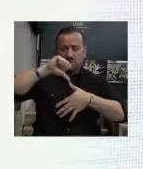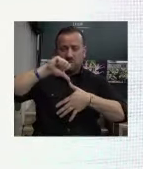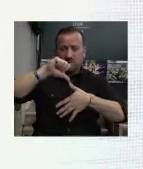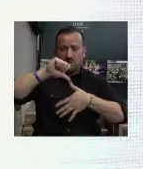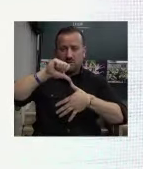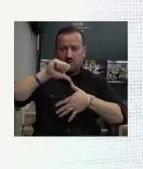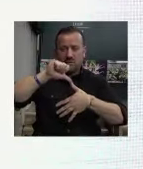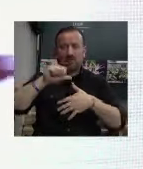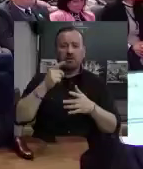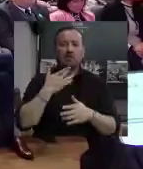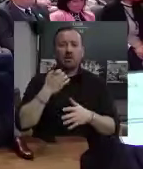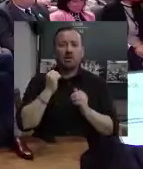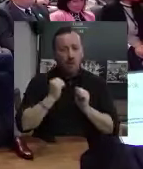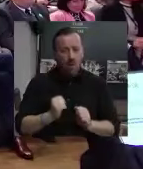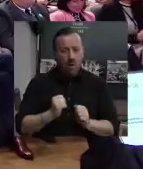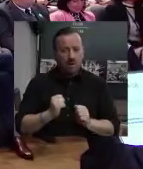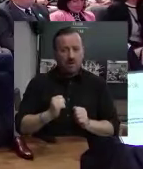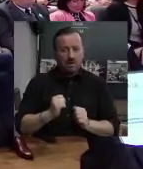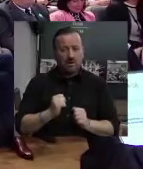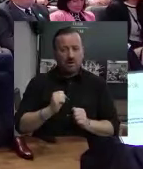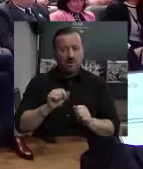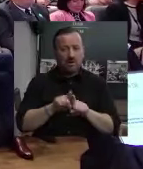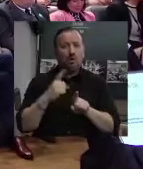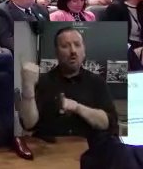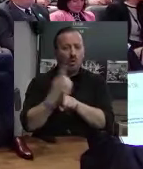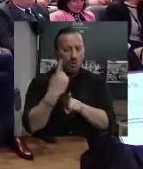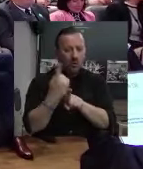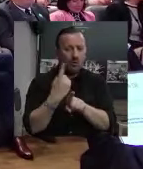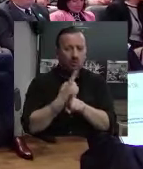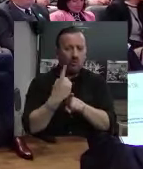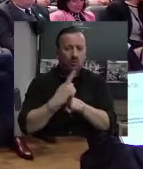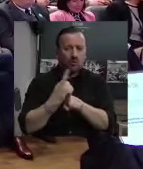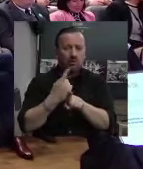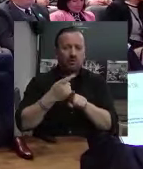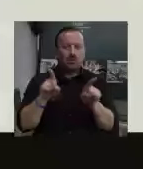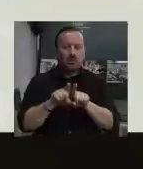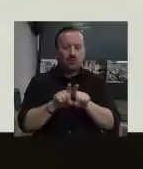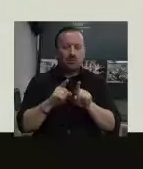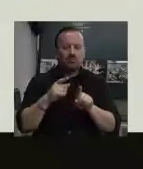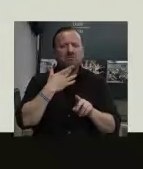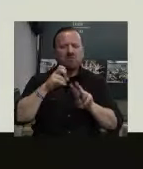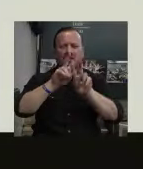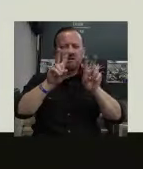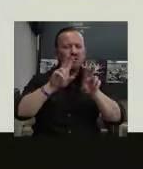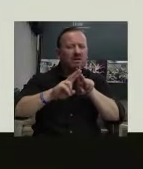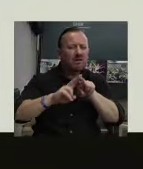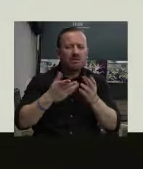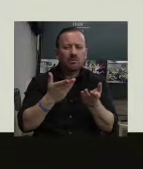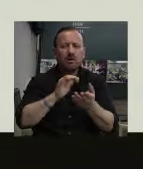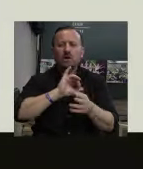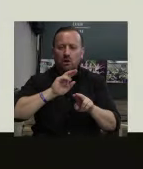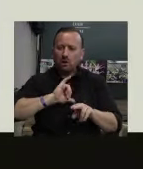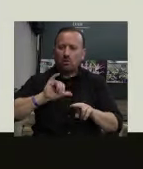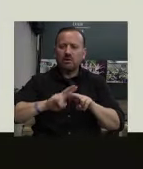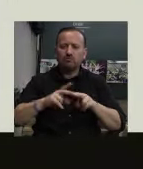pudiera sonido que pudiera conversar alrededor de lo que hacía y publicamos